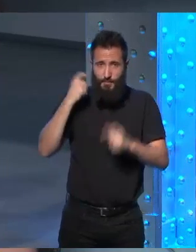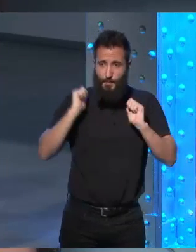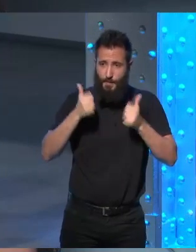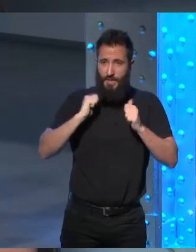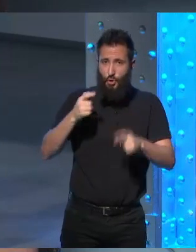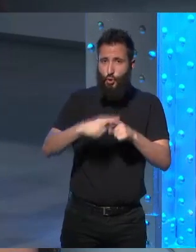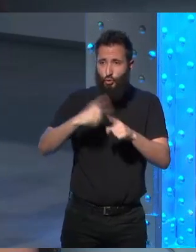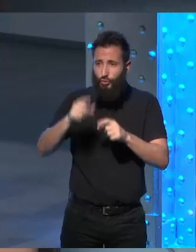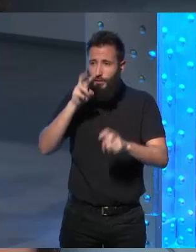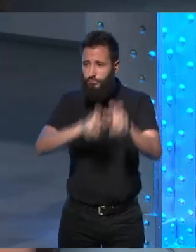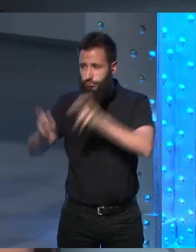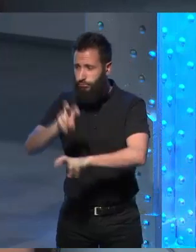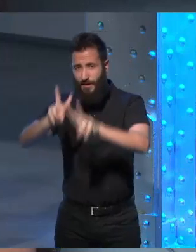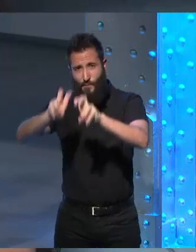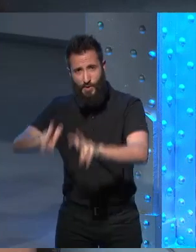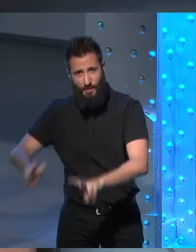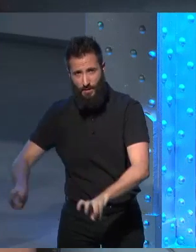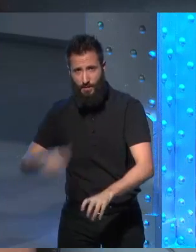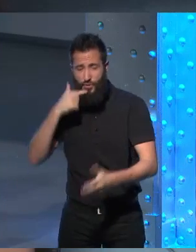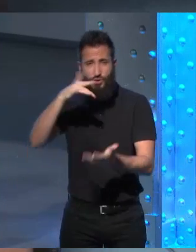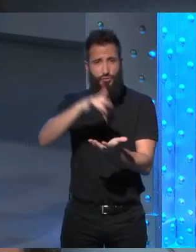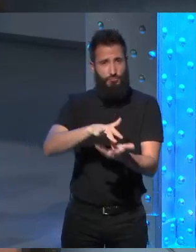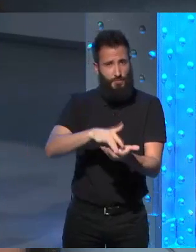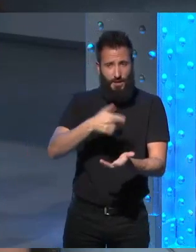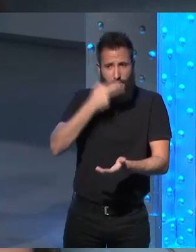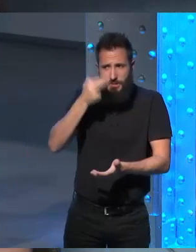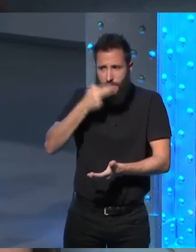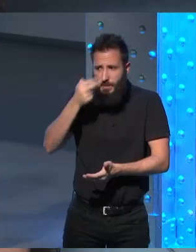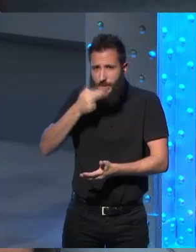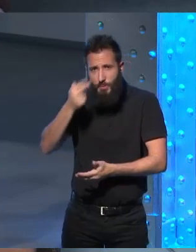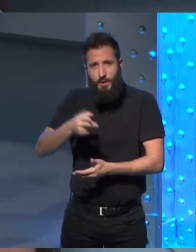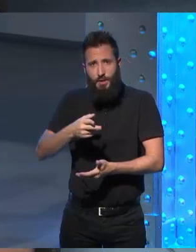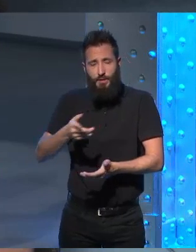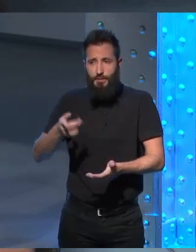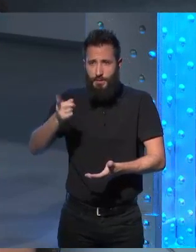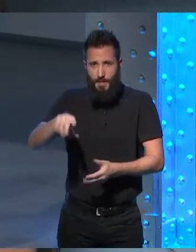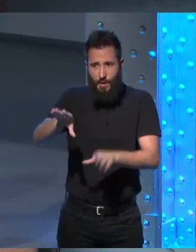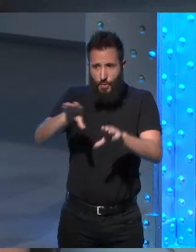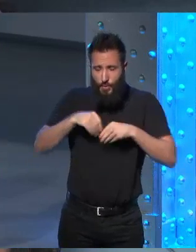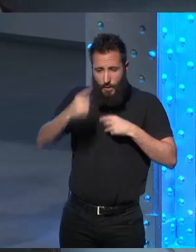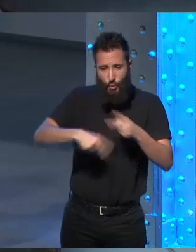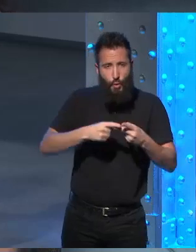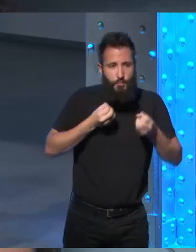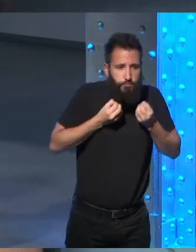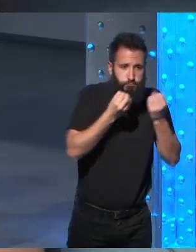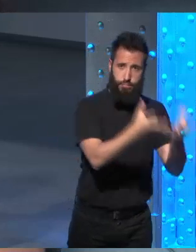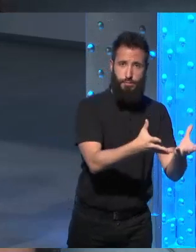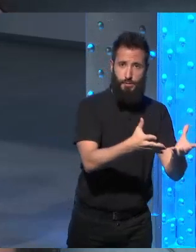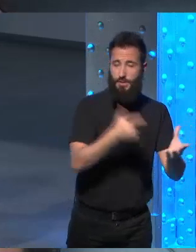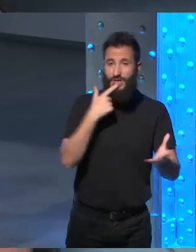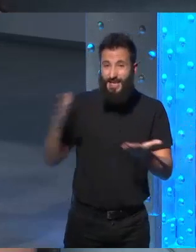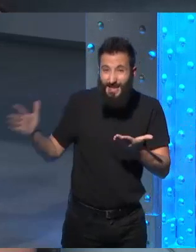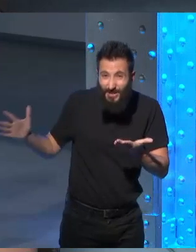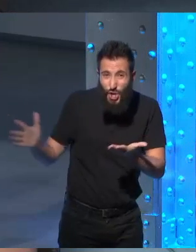a consultar fuentes, a contrastar información y a tener un poco interés por documentarme y contarlo, ¿no? En todo